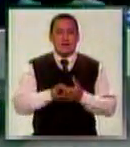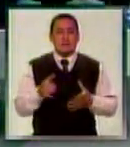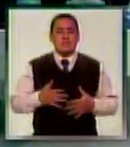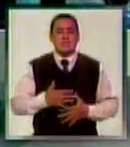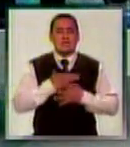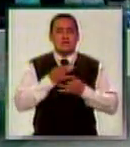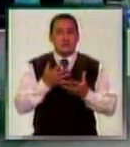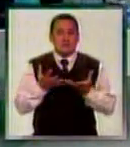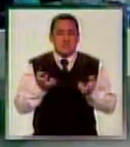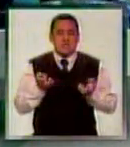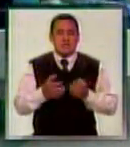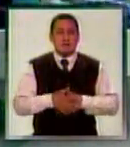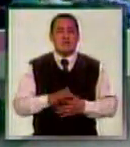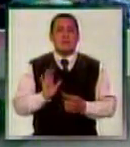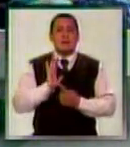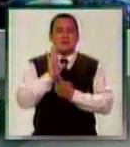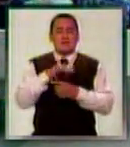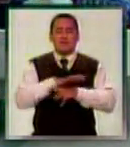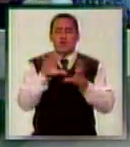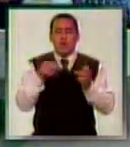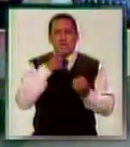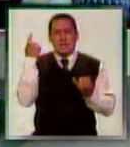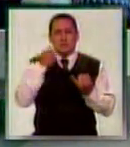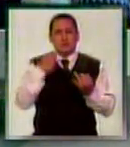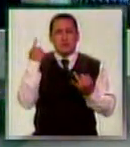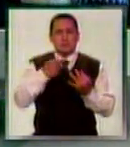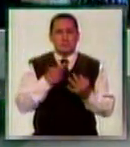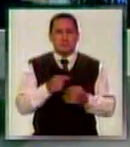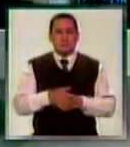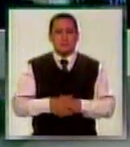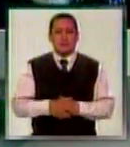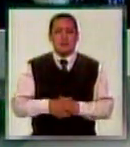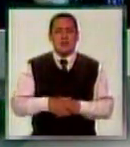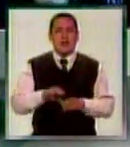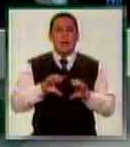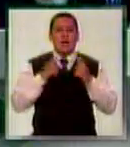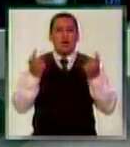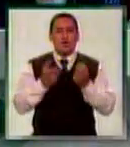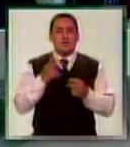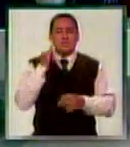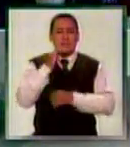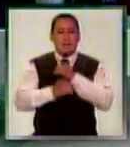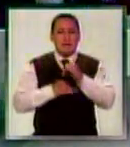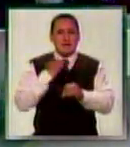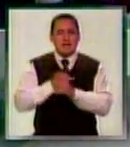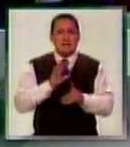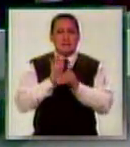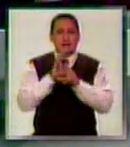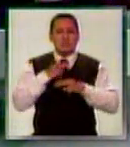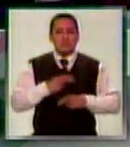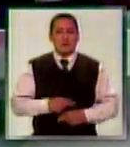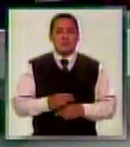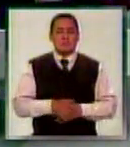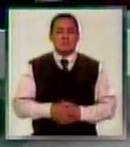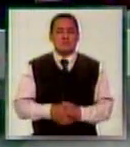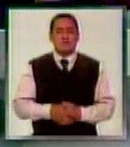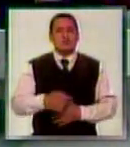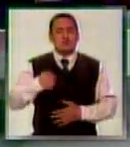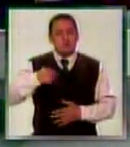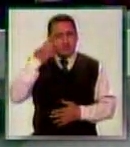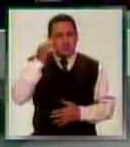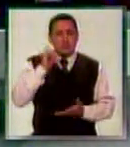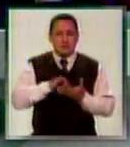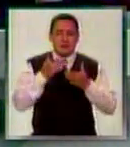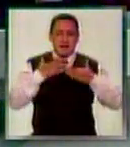intención de presentar todo tipo de denuncias ante la Corte Interamericana de Derechos Humanos. Yo creo que debemos de mantener